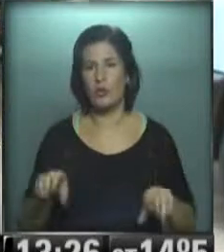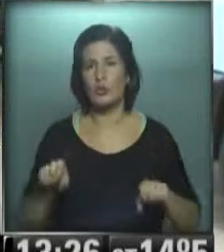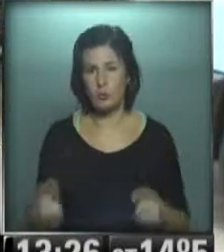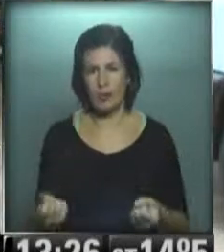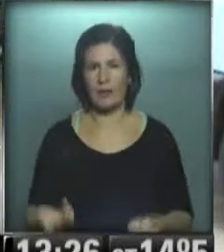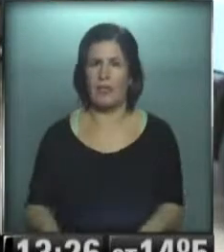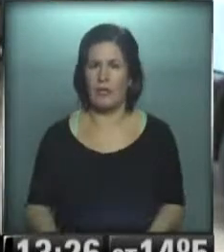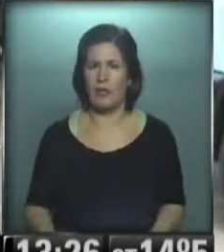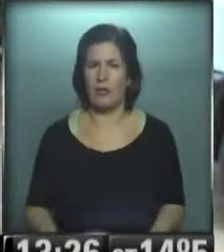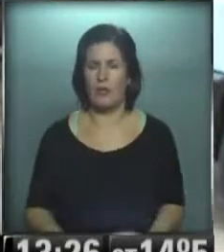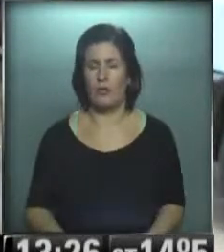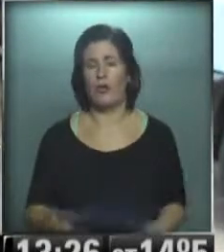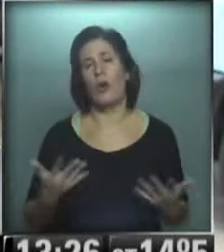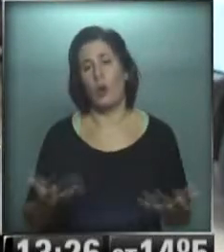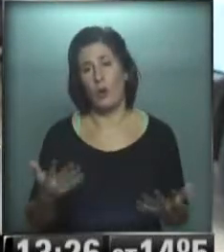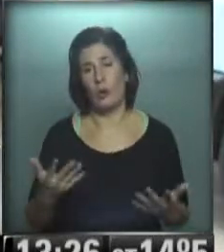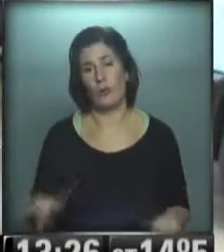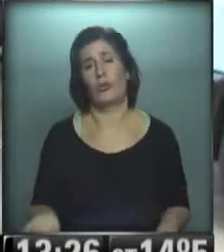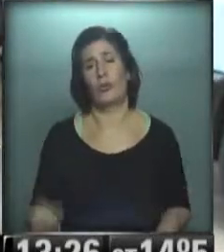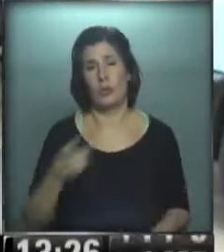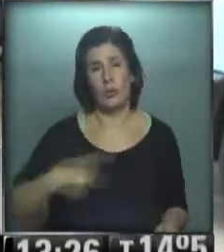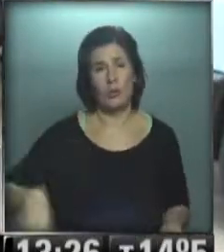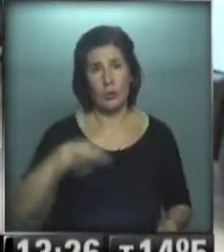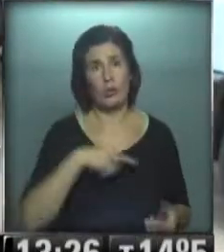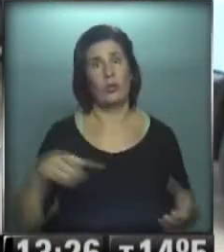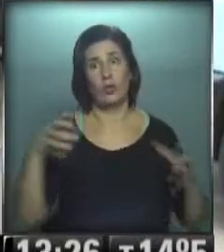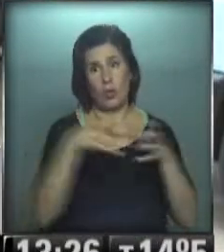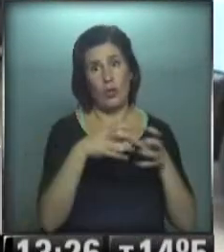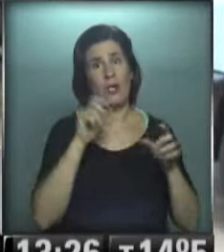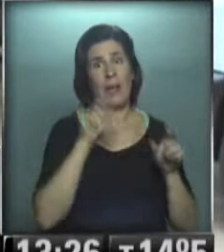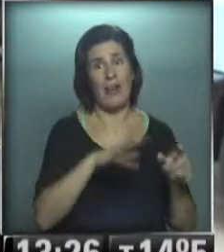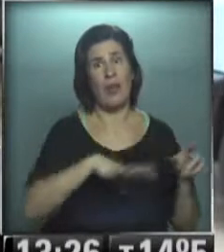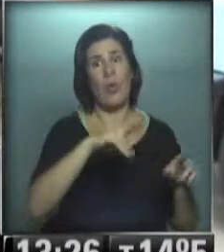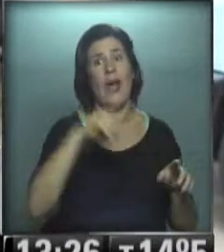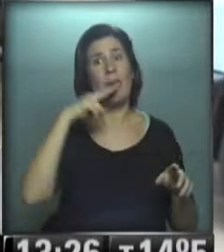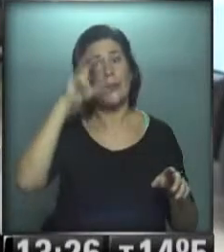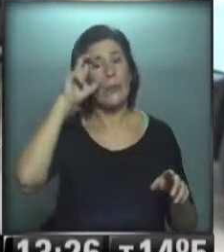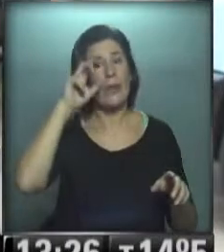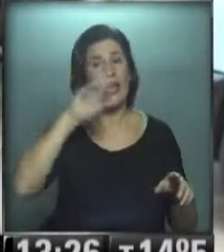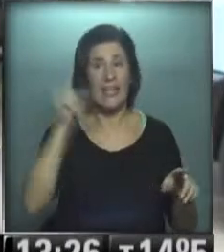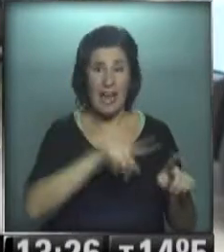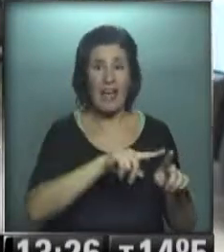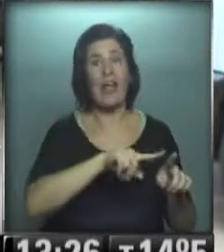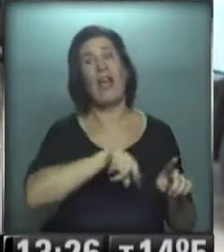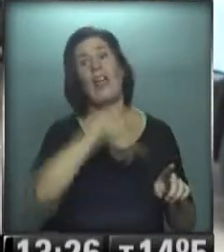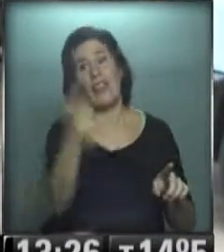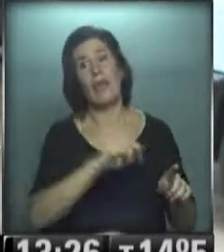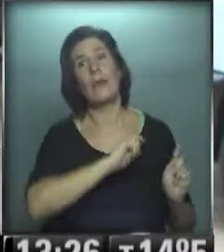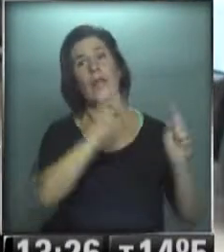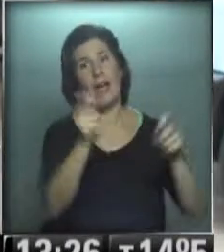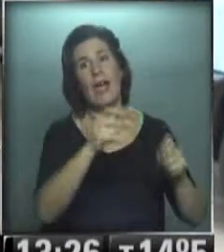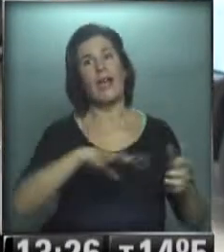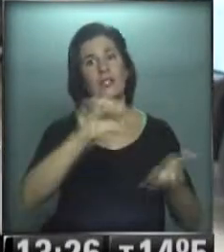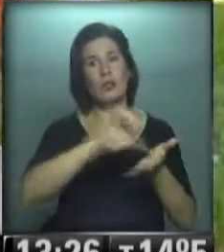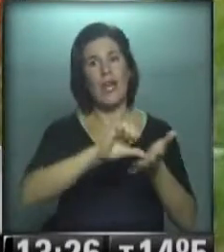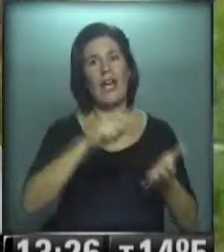de la cámara deberá tendría que haber pasado a la cámara de rafaela para que se tome la última